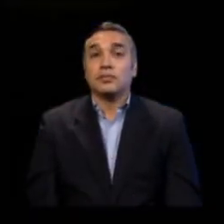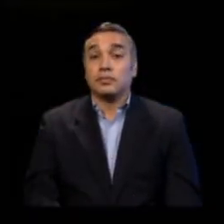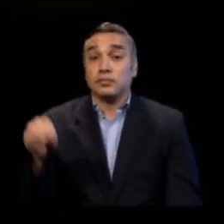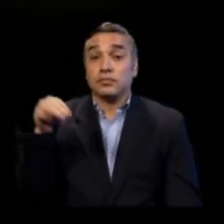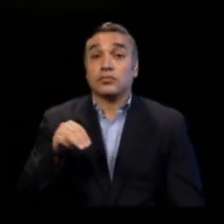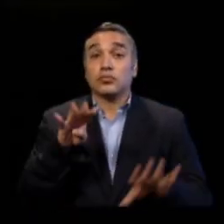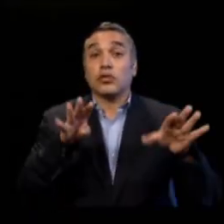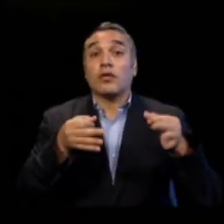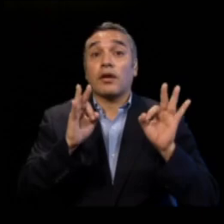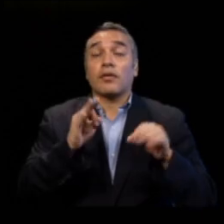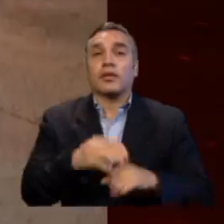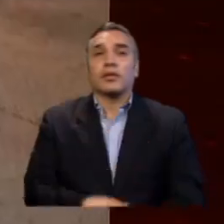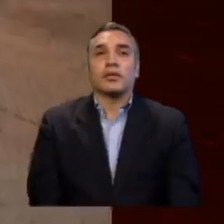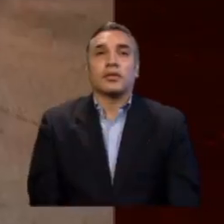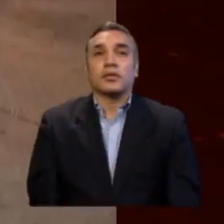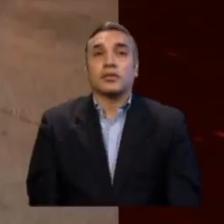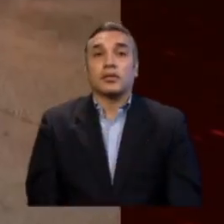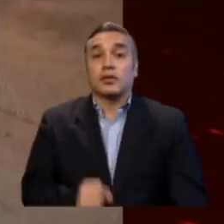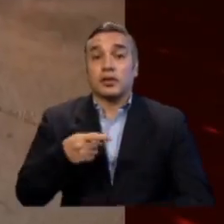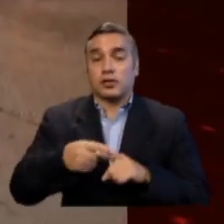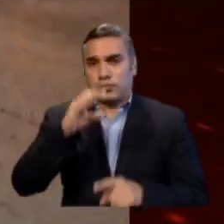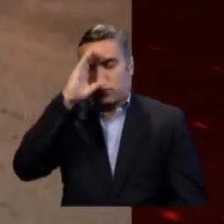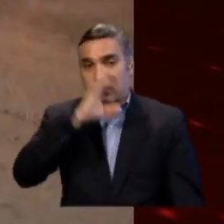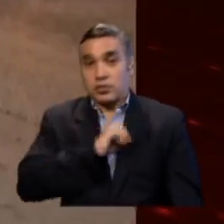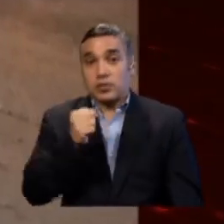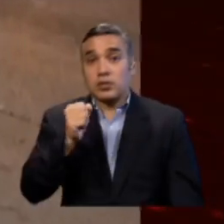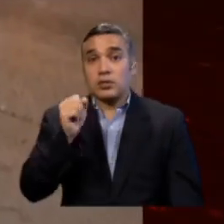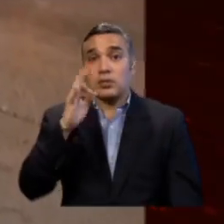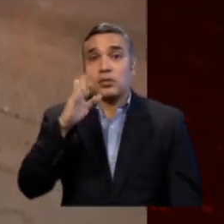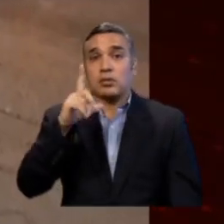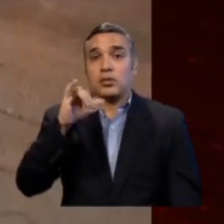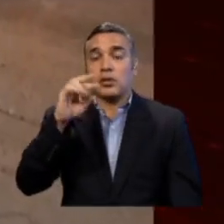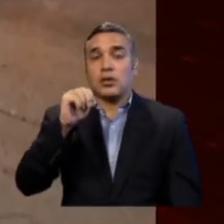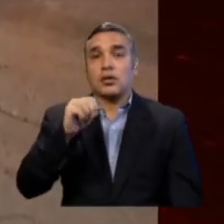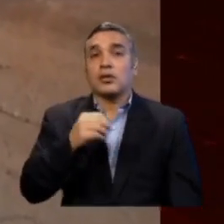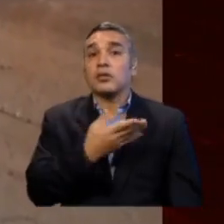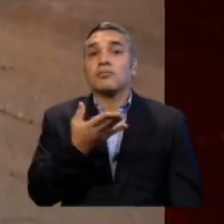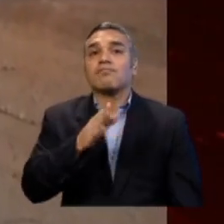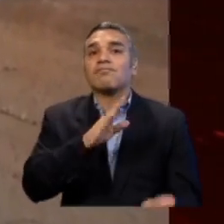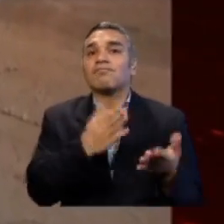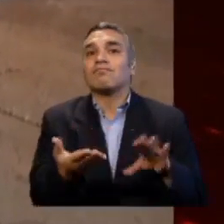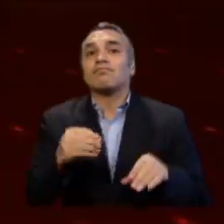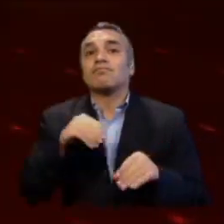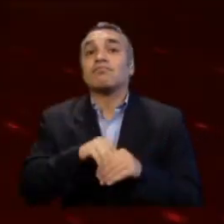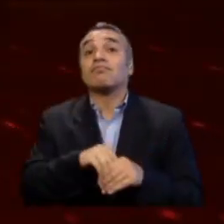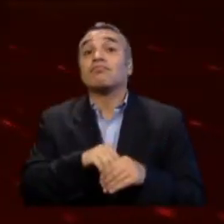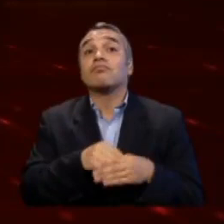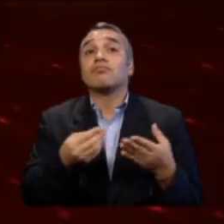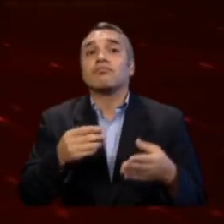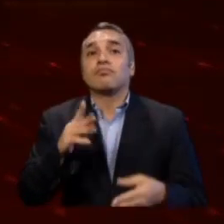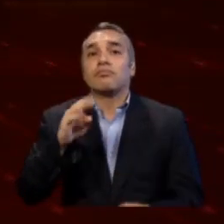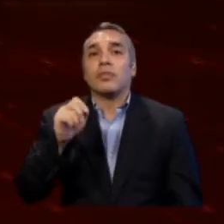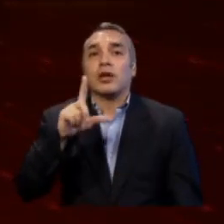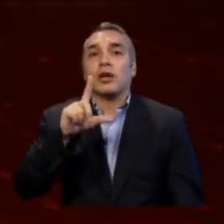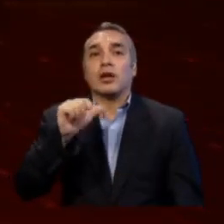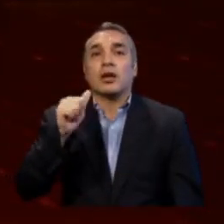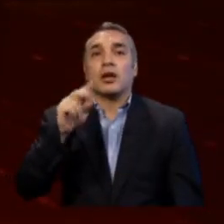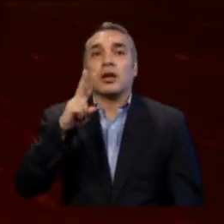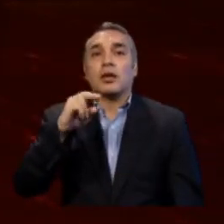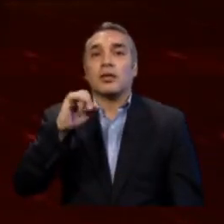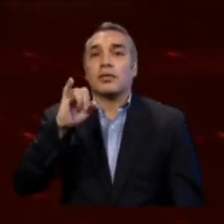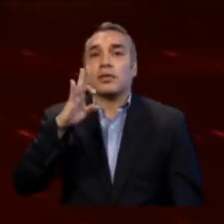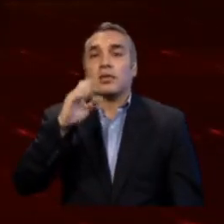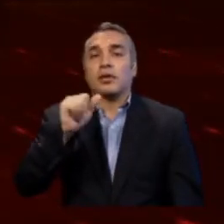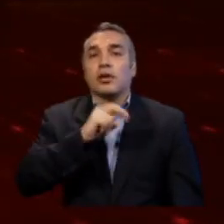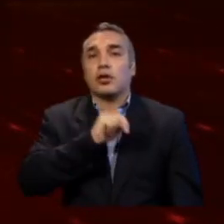Martes 9 de febrero. El ex policía Stalin Israel Ruiz Sánchez fue asesinado en la ciudadela Bellavista, en el oeste de